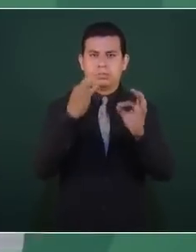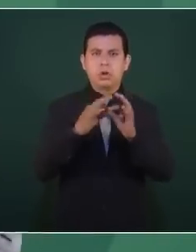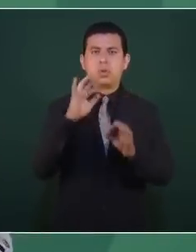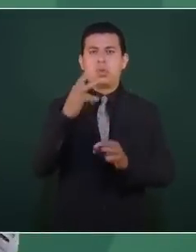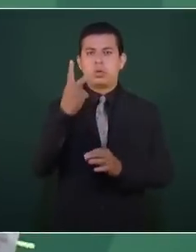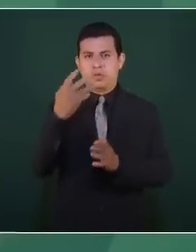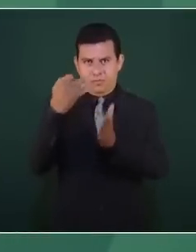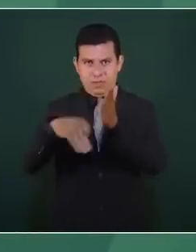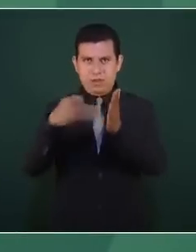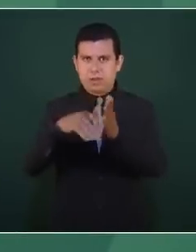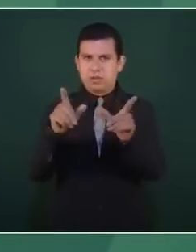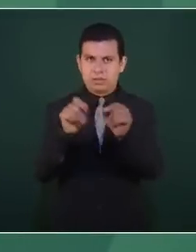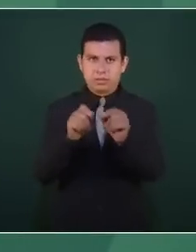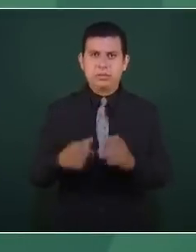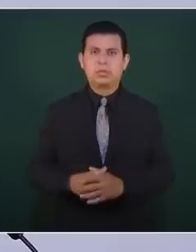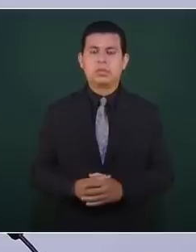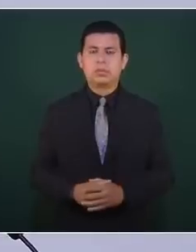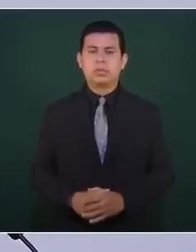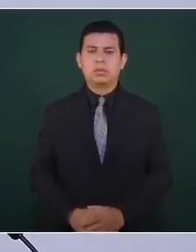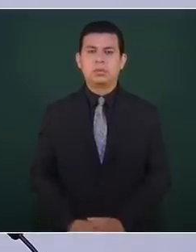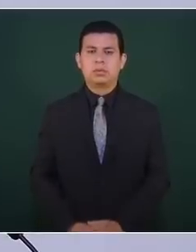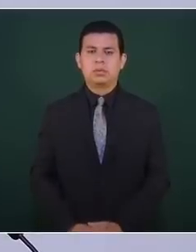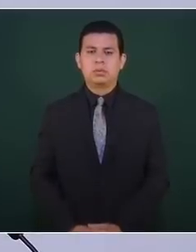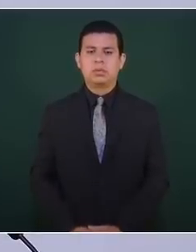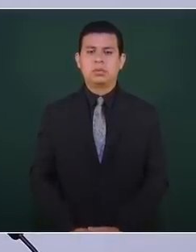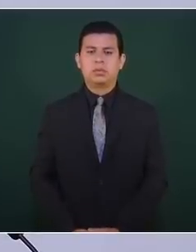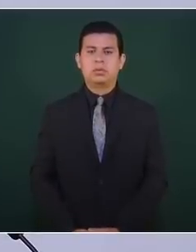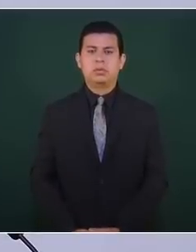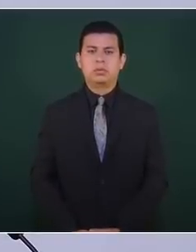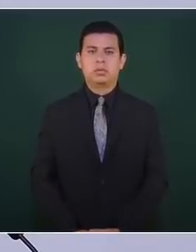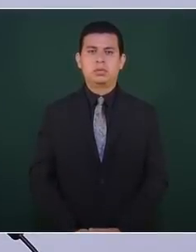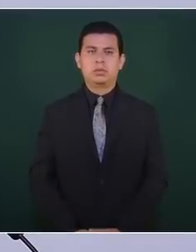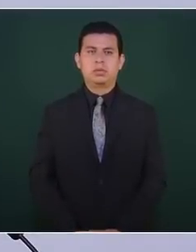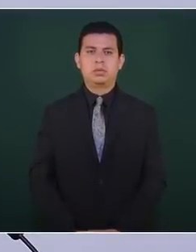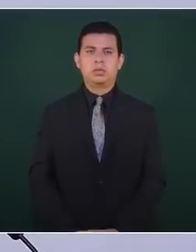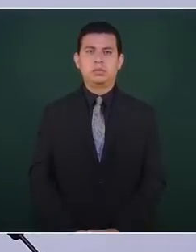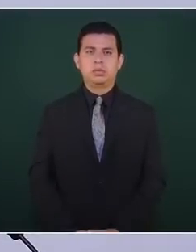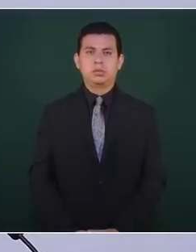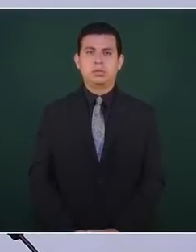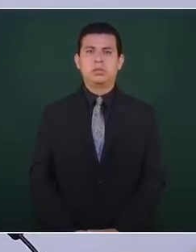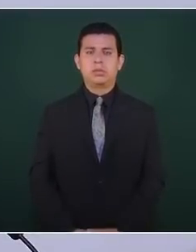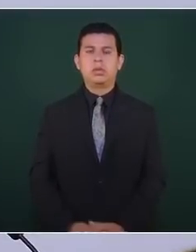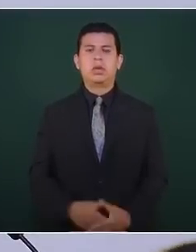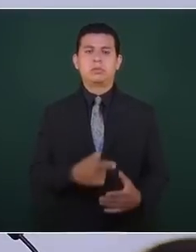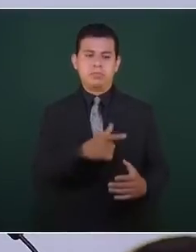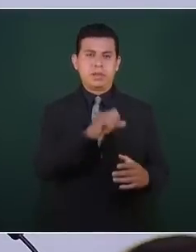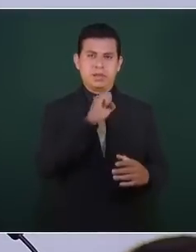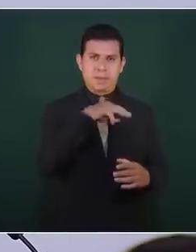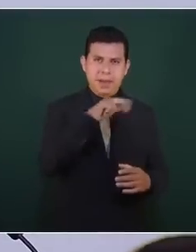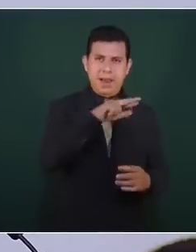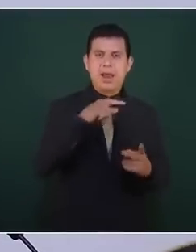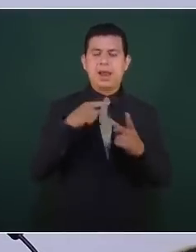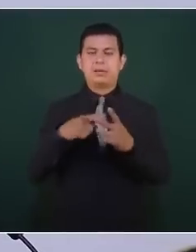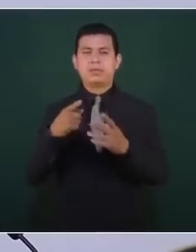52. En cuanto a la aplicación del plan DN3, plan Marina y plan de la Guardia Nacional en la atención a la